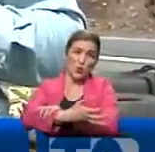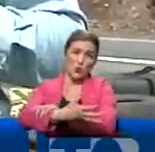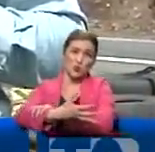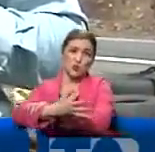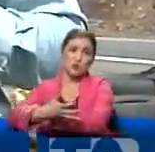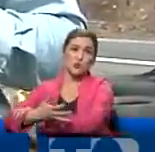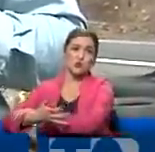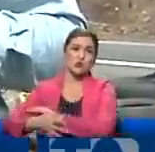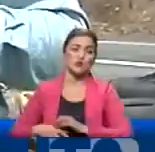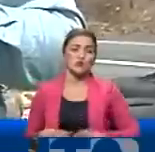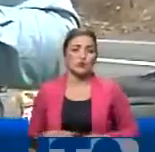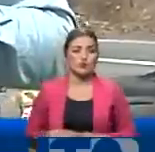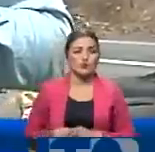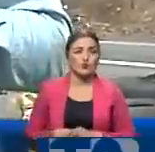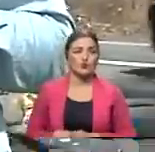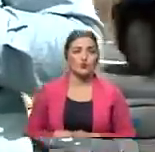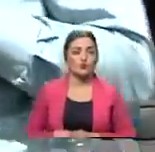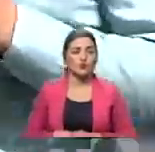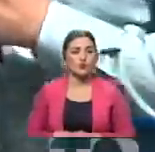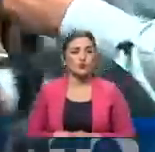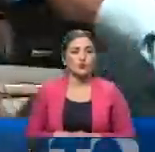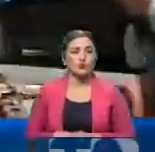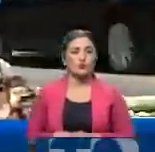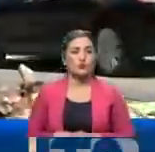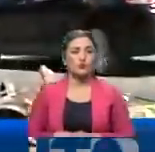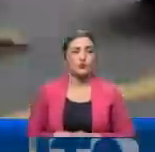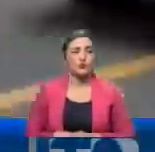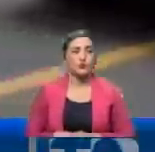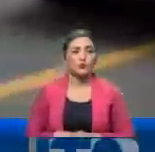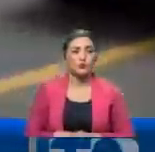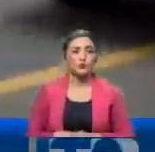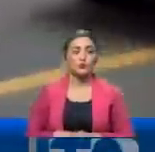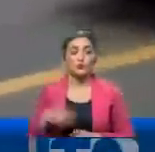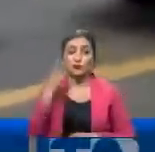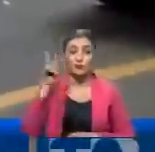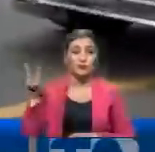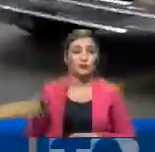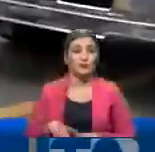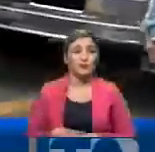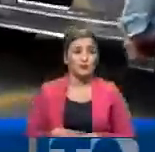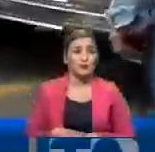en medio de la vía y algunos de ellos esquivarlos.